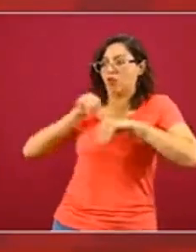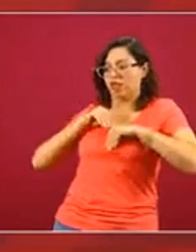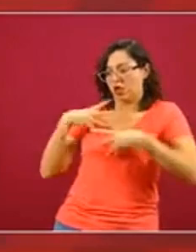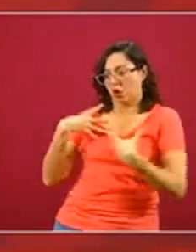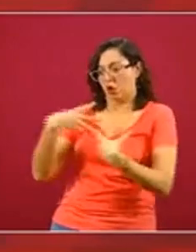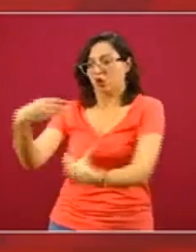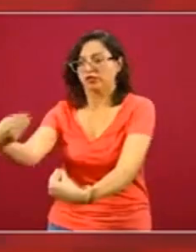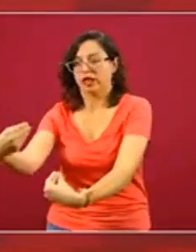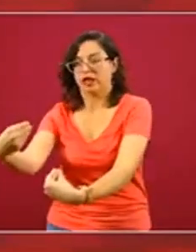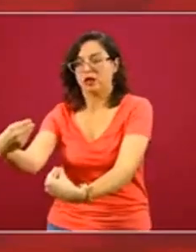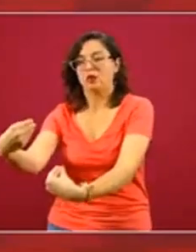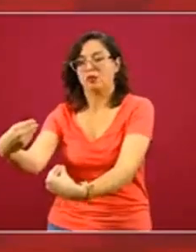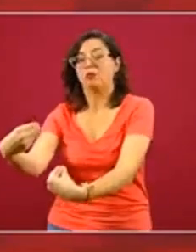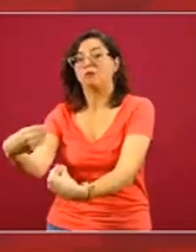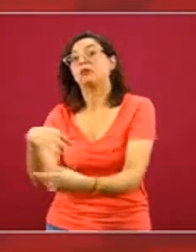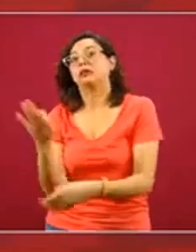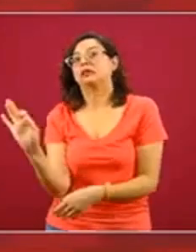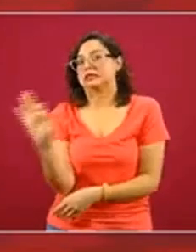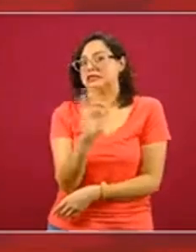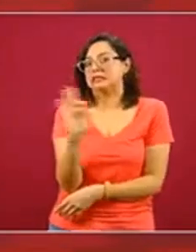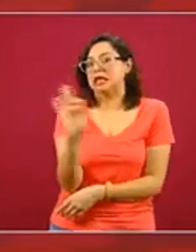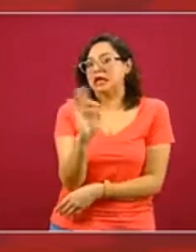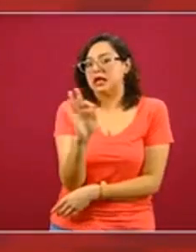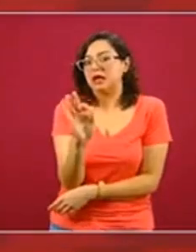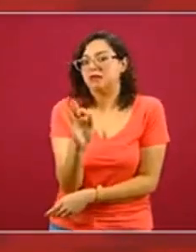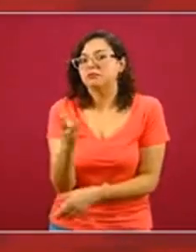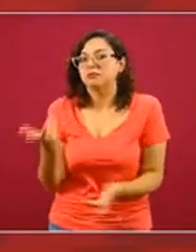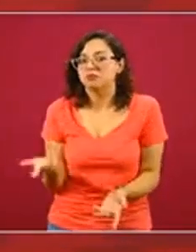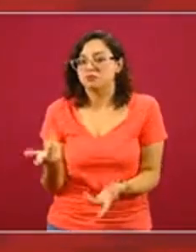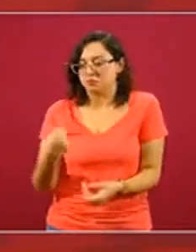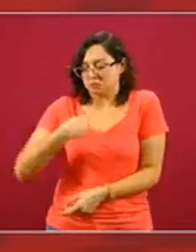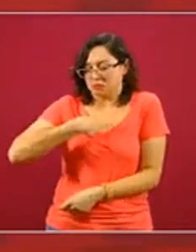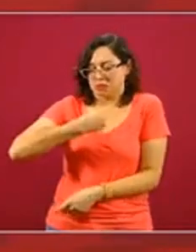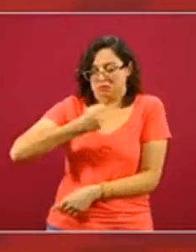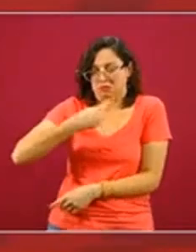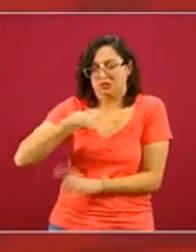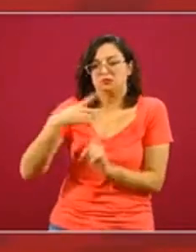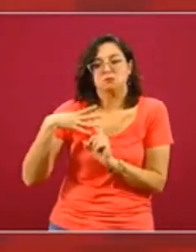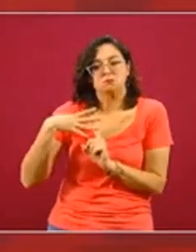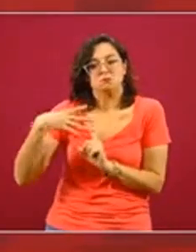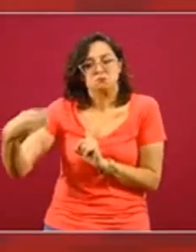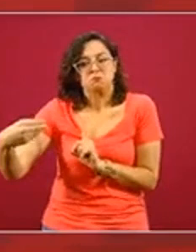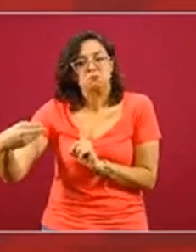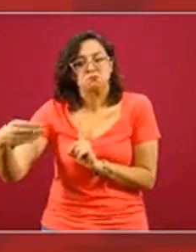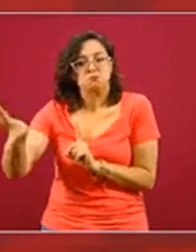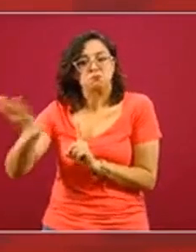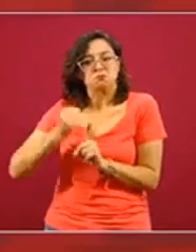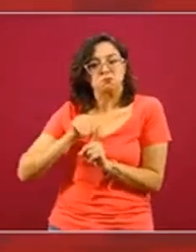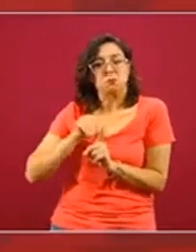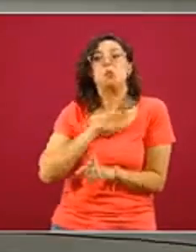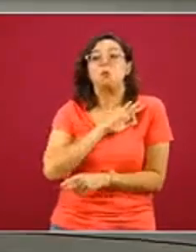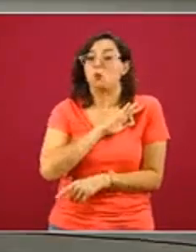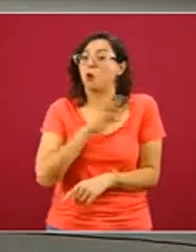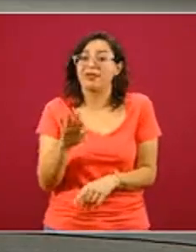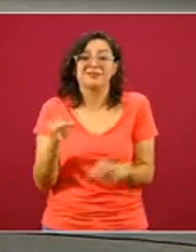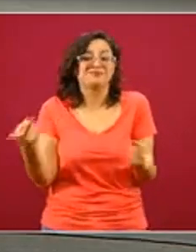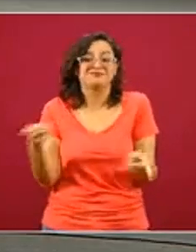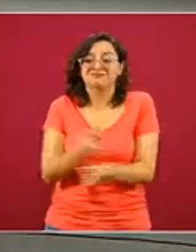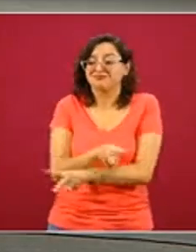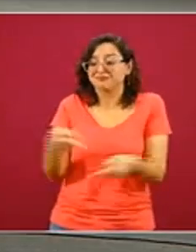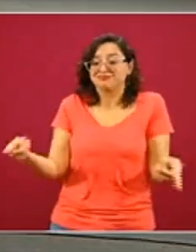o al revés, nosotros mismos podemos ser quien le transmita el virus a otra persona.